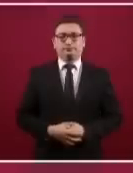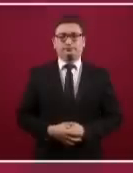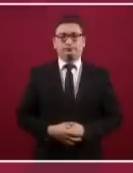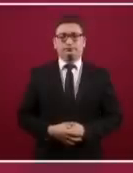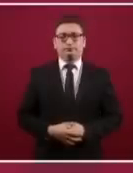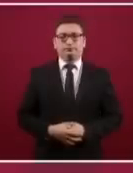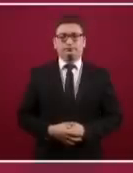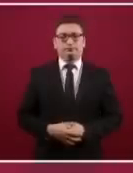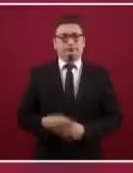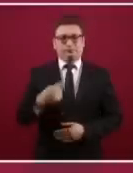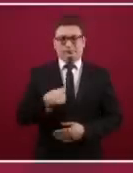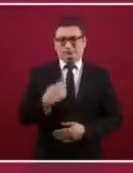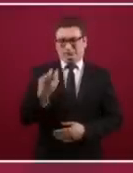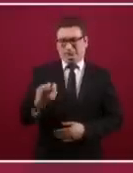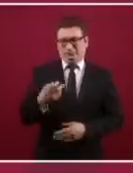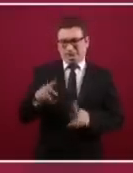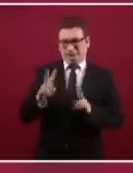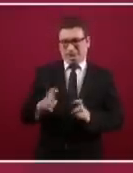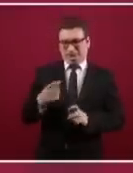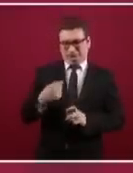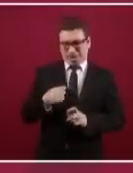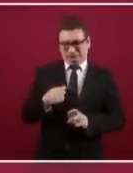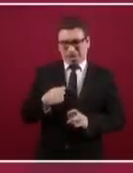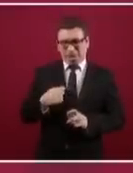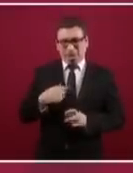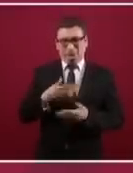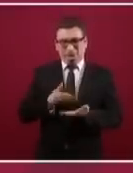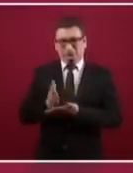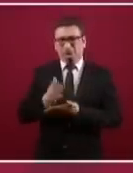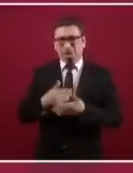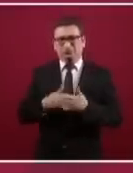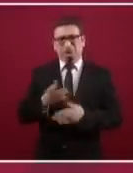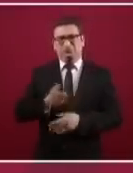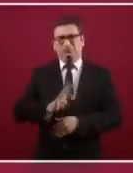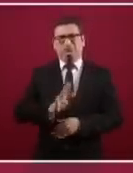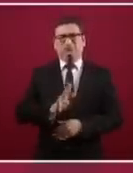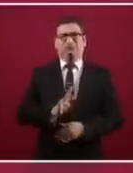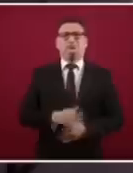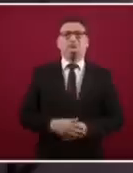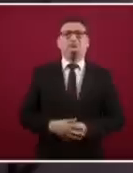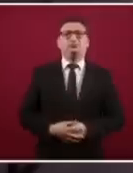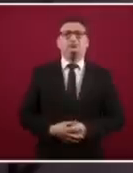involucrado en este asunto, es algo incluso que